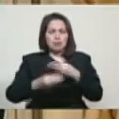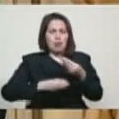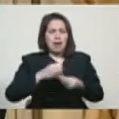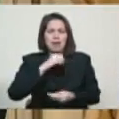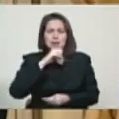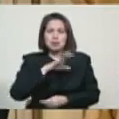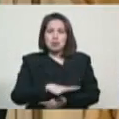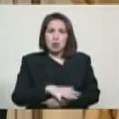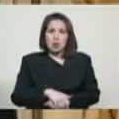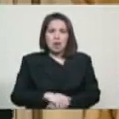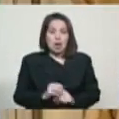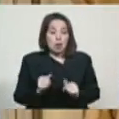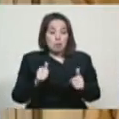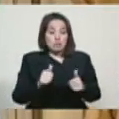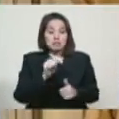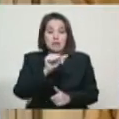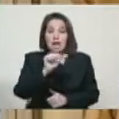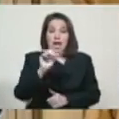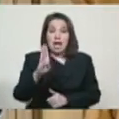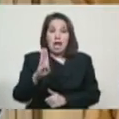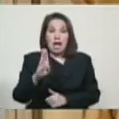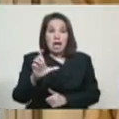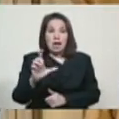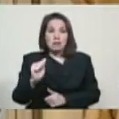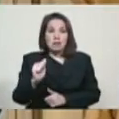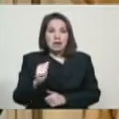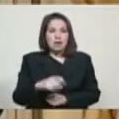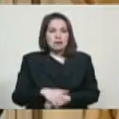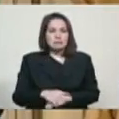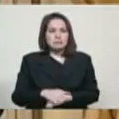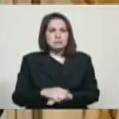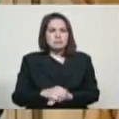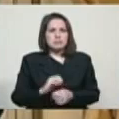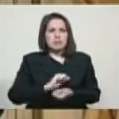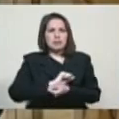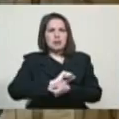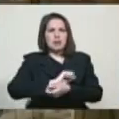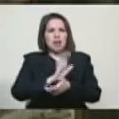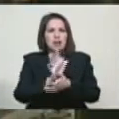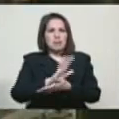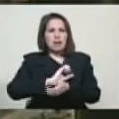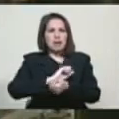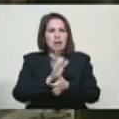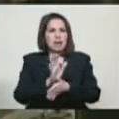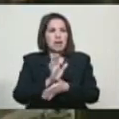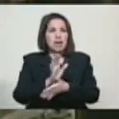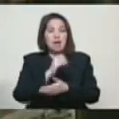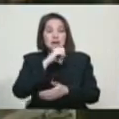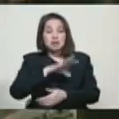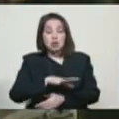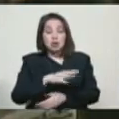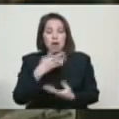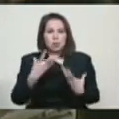Desde el ALBA, desde la Alianza Bolivariana de los Pueblos de Nuestra América, hará historia